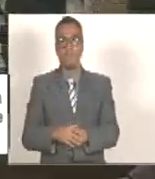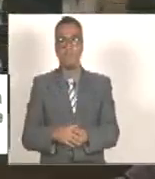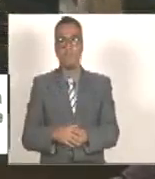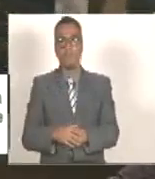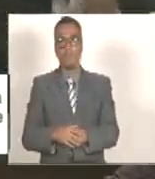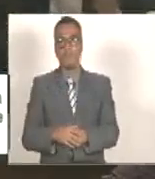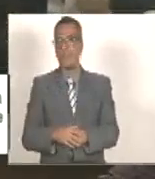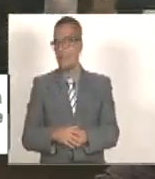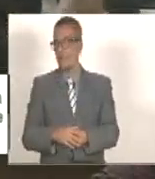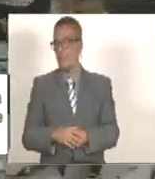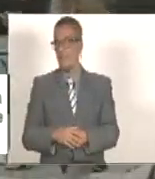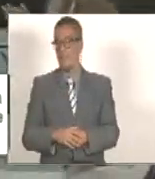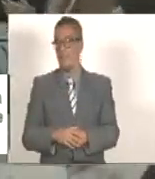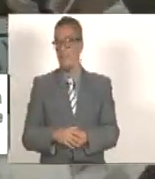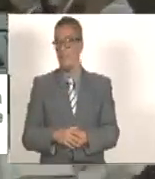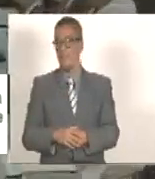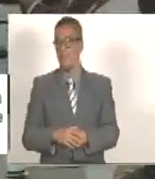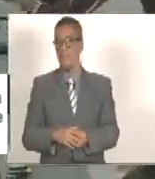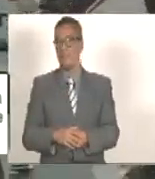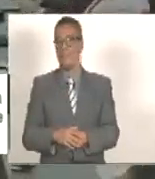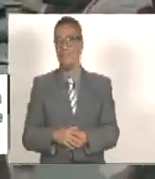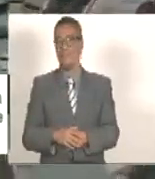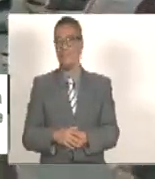Muchas gracias, querido diputado.